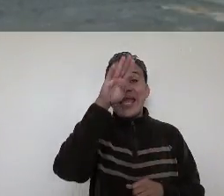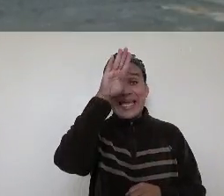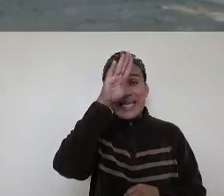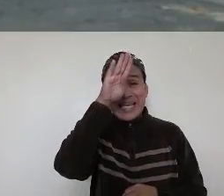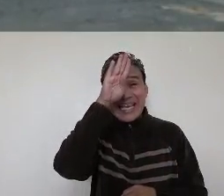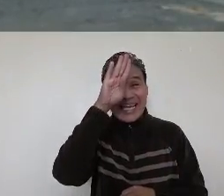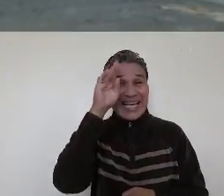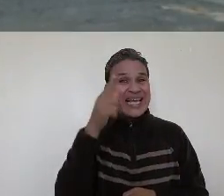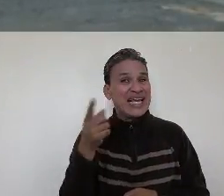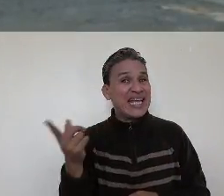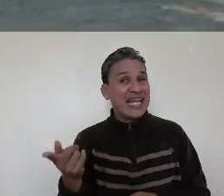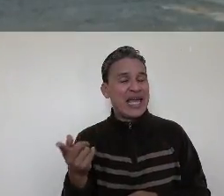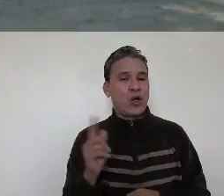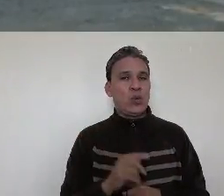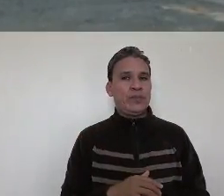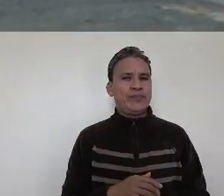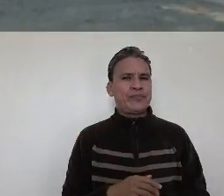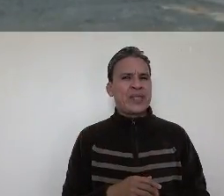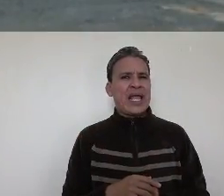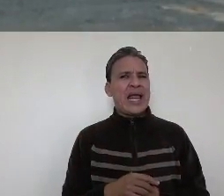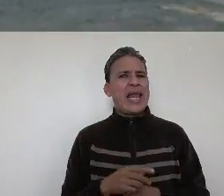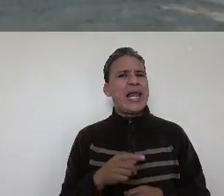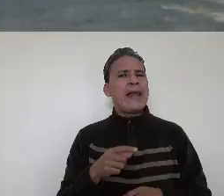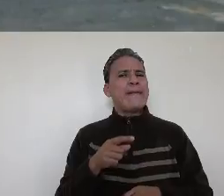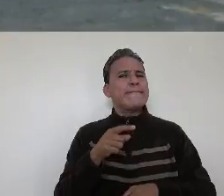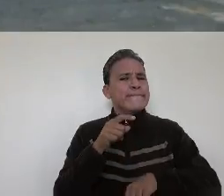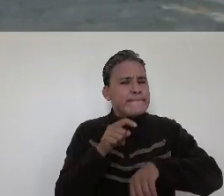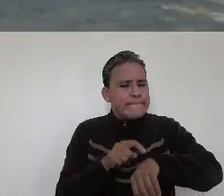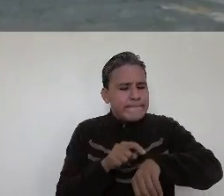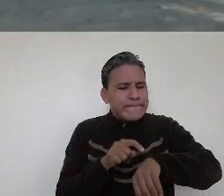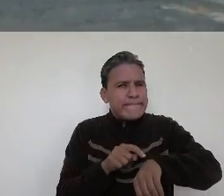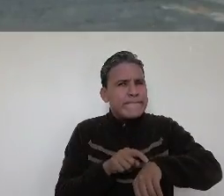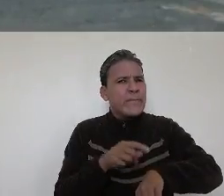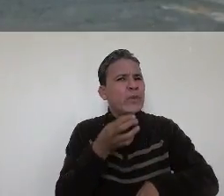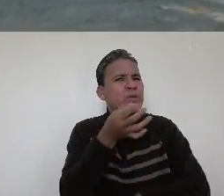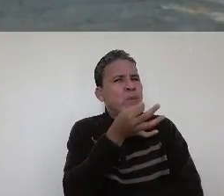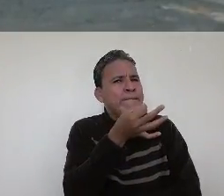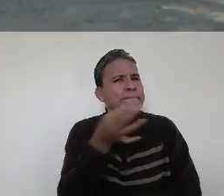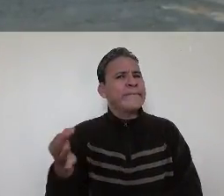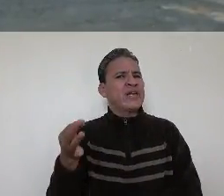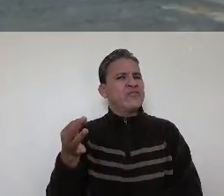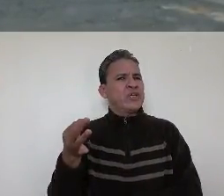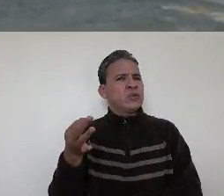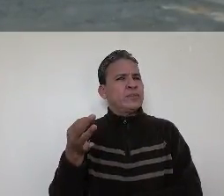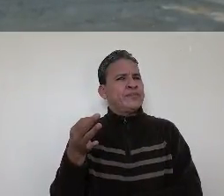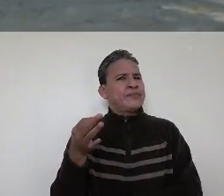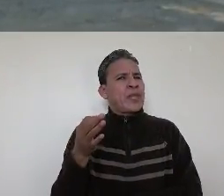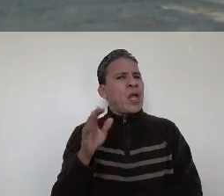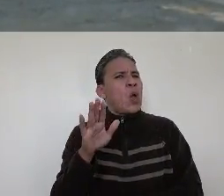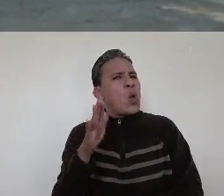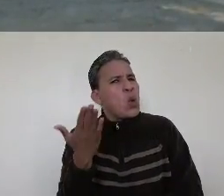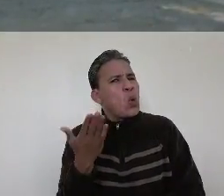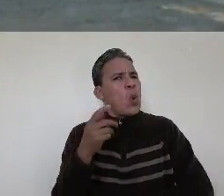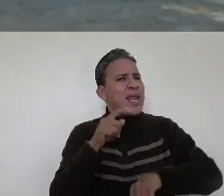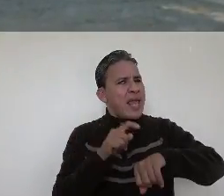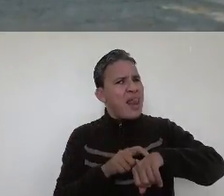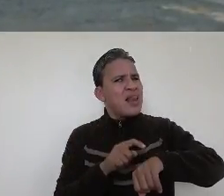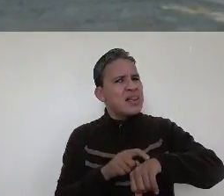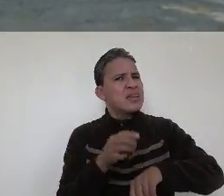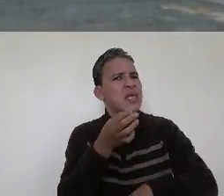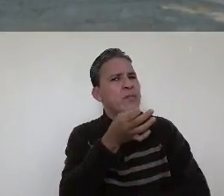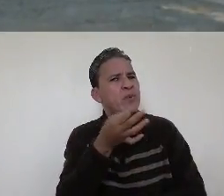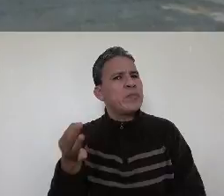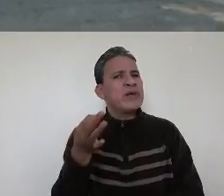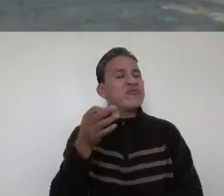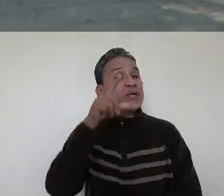oportuno. ¿Y cuál es el momento oportuno que Dios nos da desde el día de nuestro nacimiento y nuestro